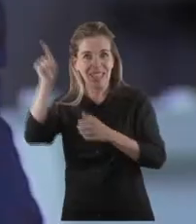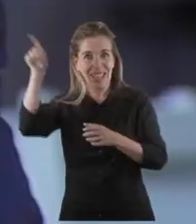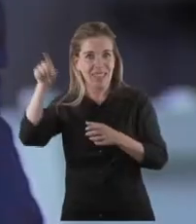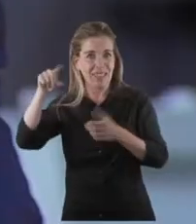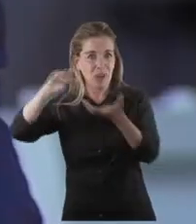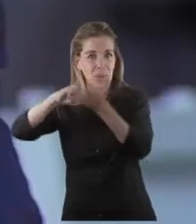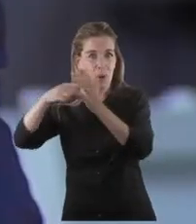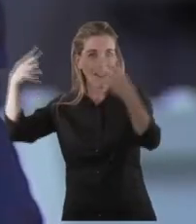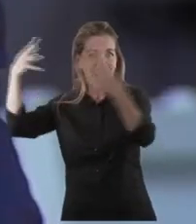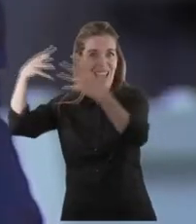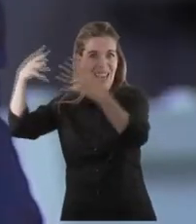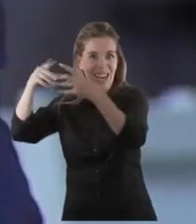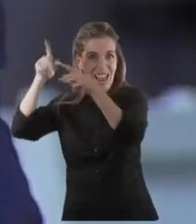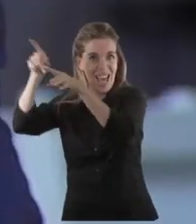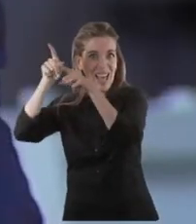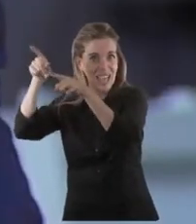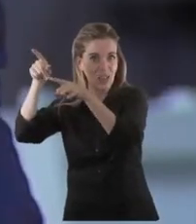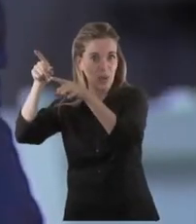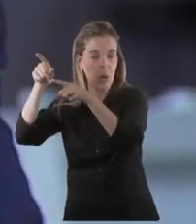exportable del mundo.